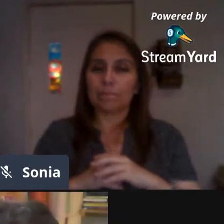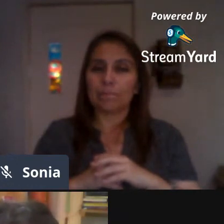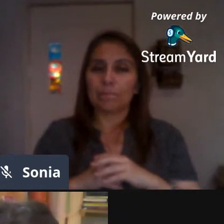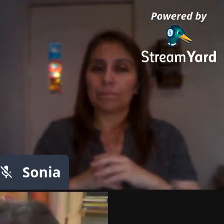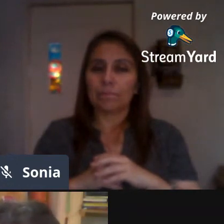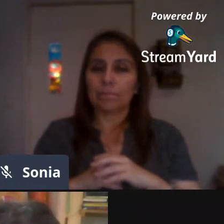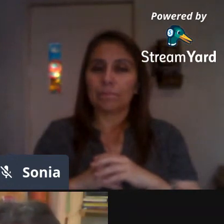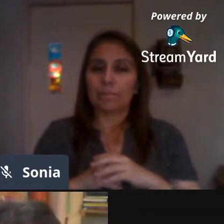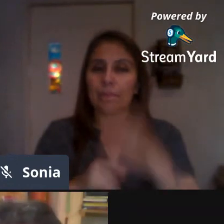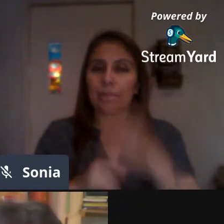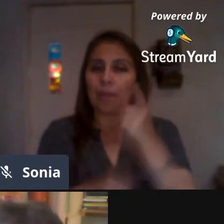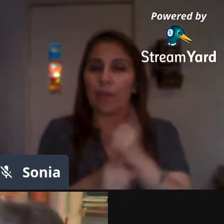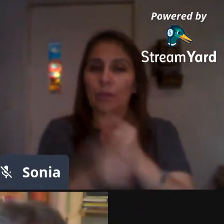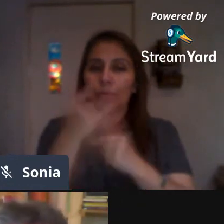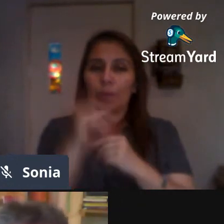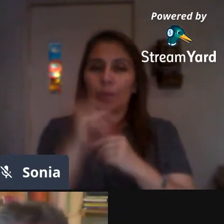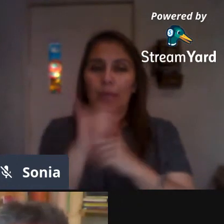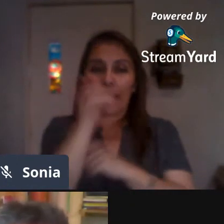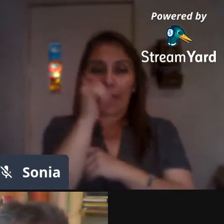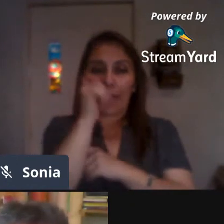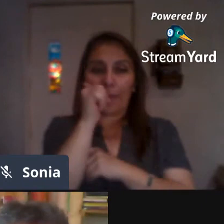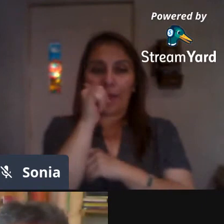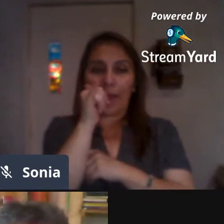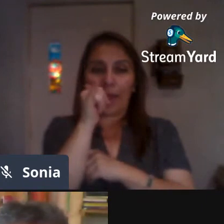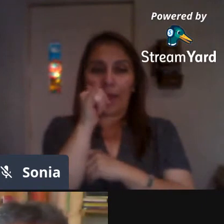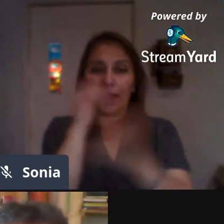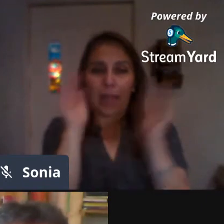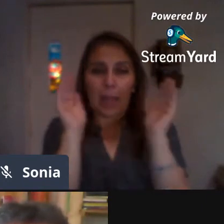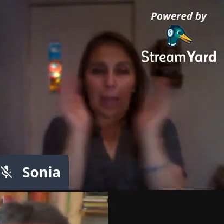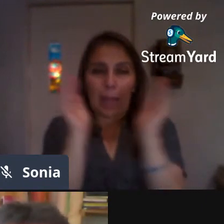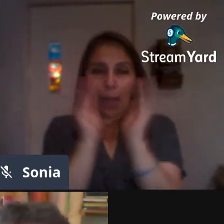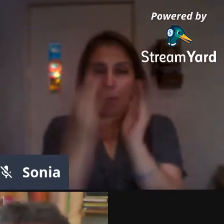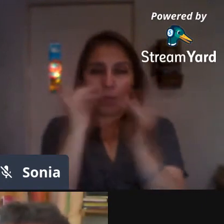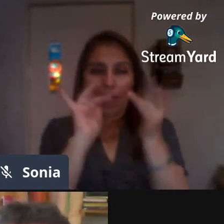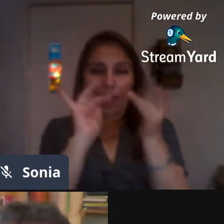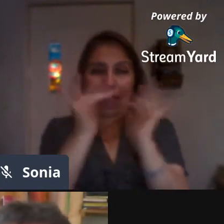porque molesta un poco la conexión la conexión